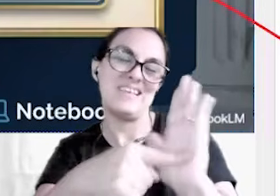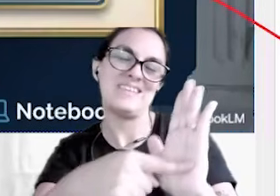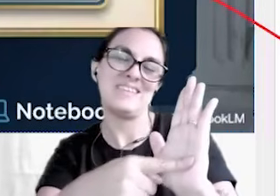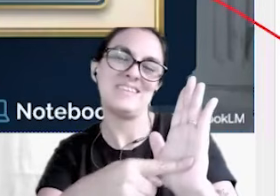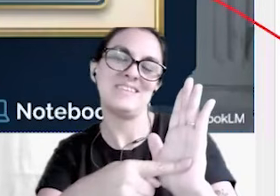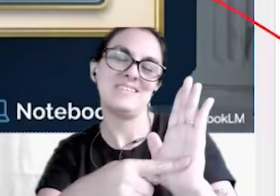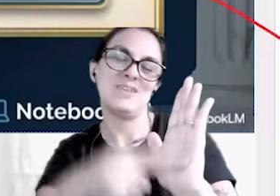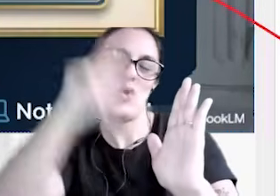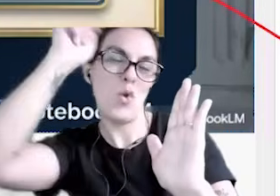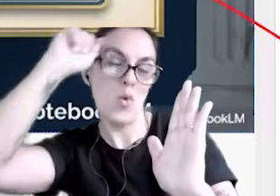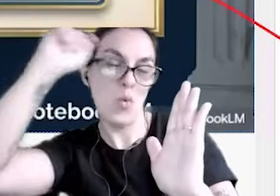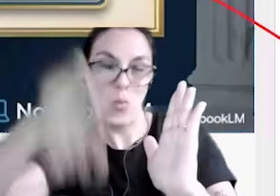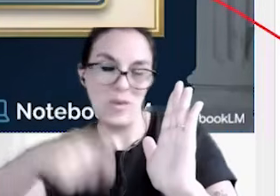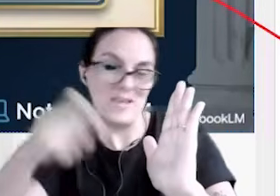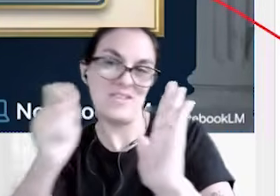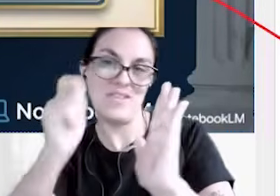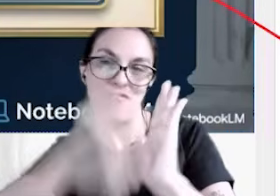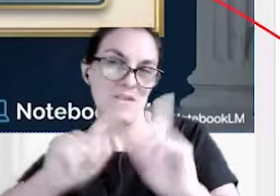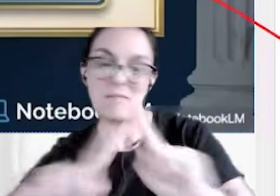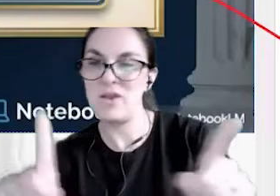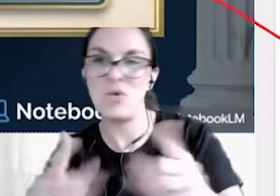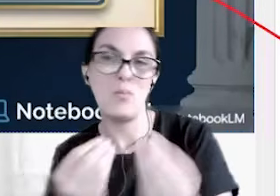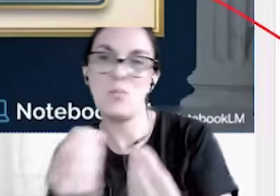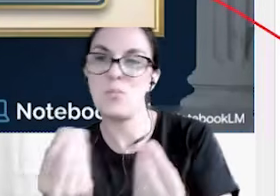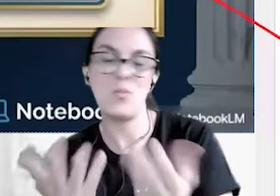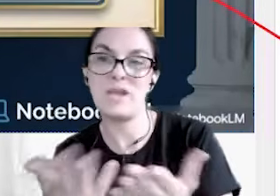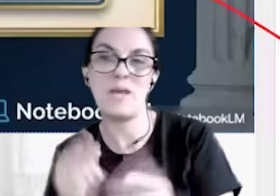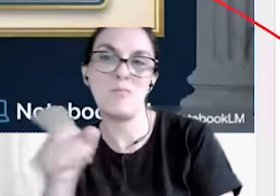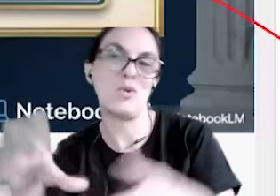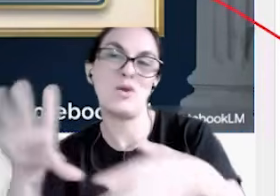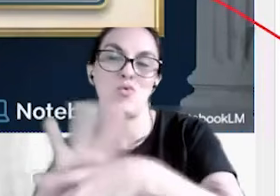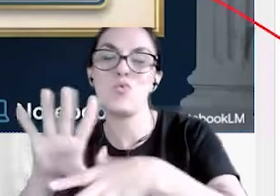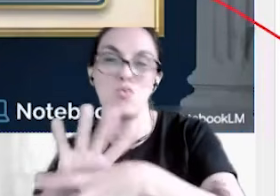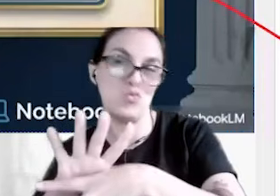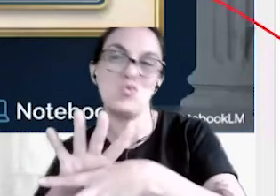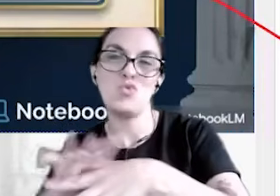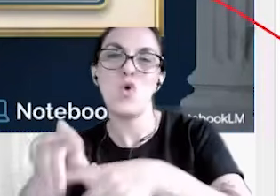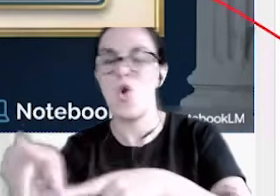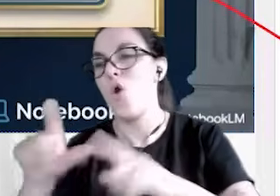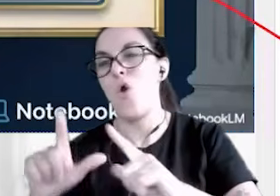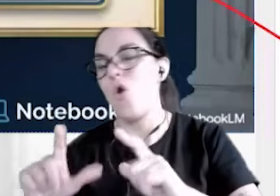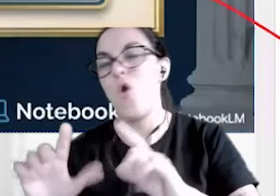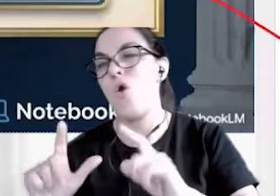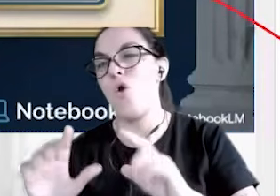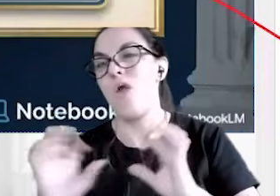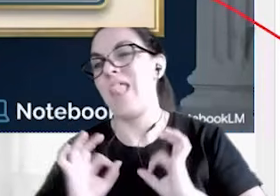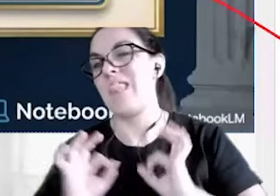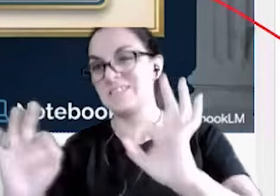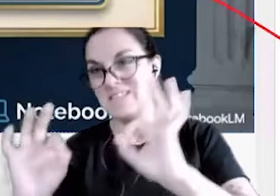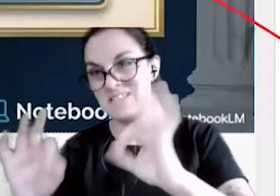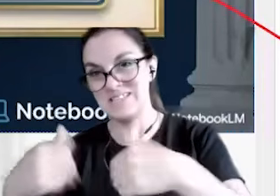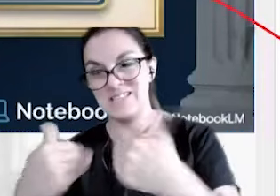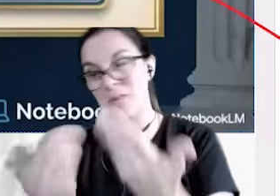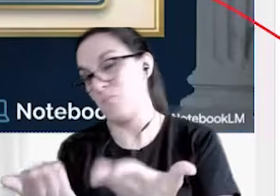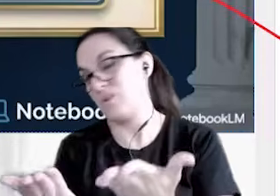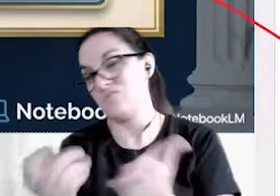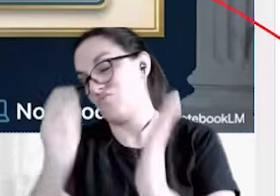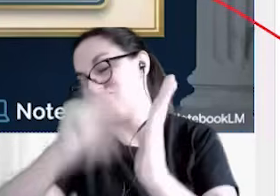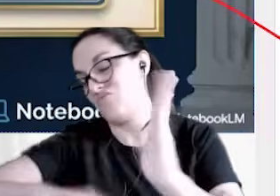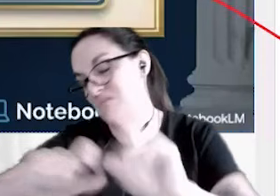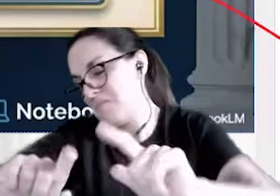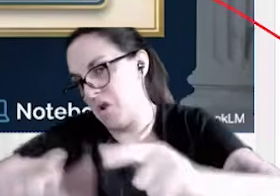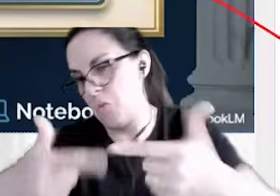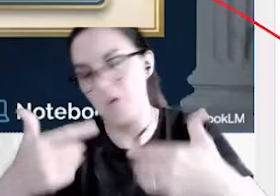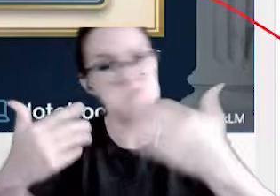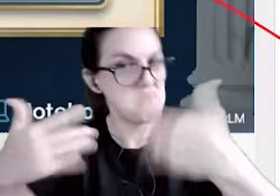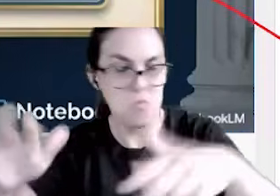juez porque este magistrado estaba usufructuando una licencia, por lo tanto la firma